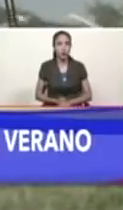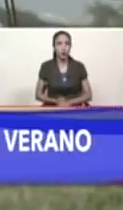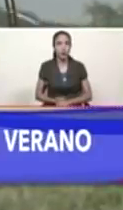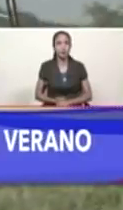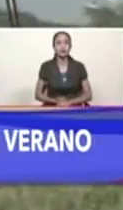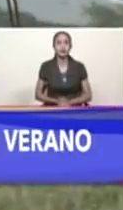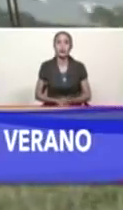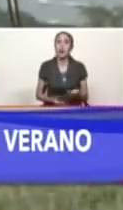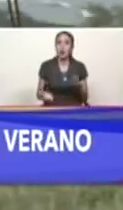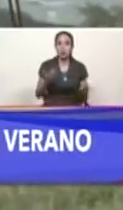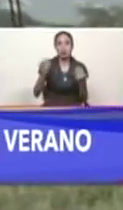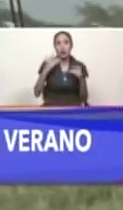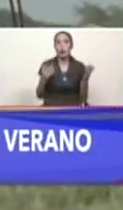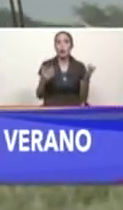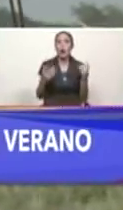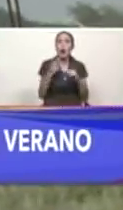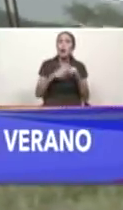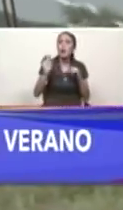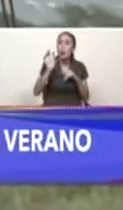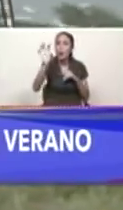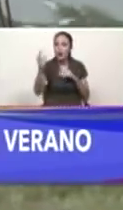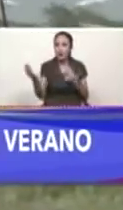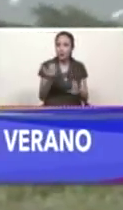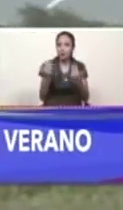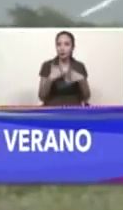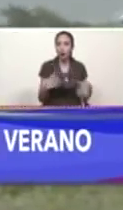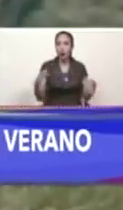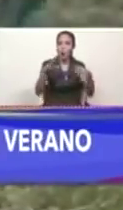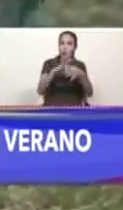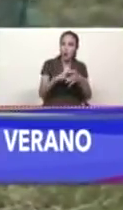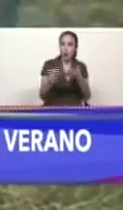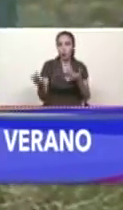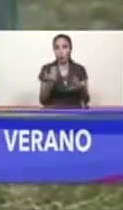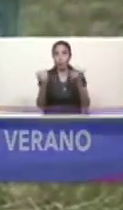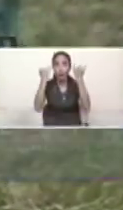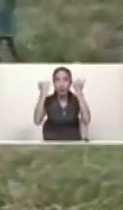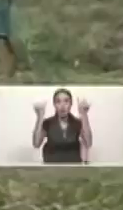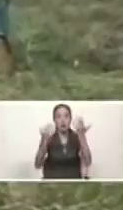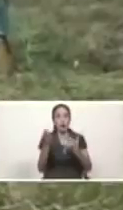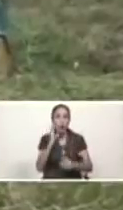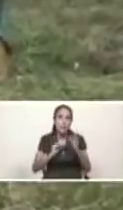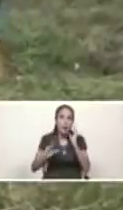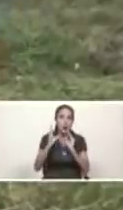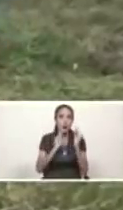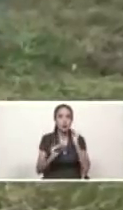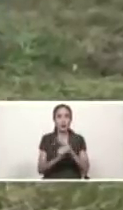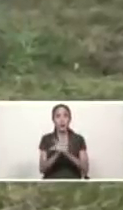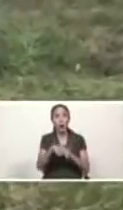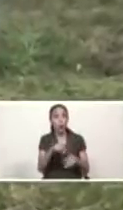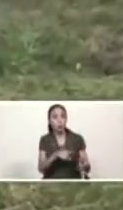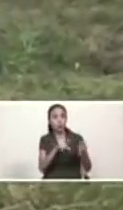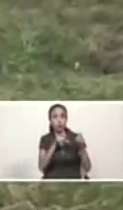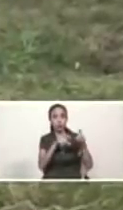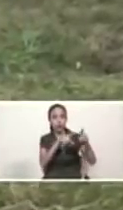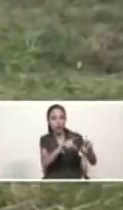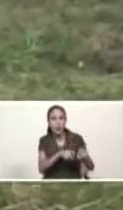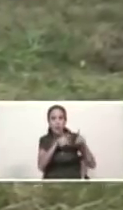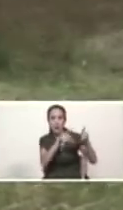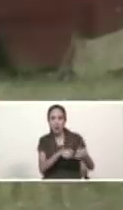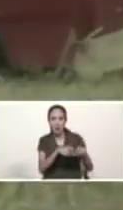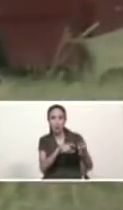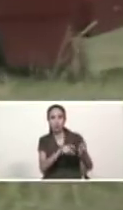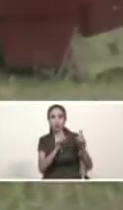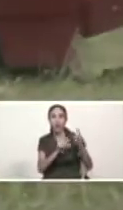compañeros de vietnam la experiencia de vietnam que hoy se inicia la cosecha de semillas de lo que se llama la